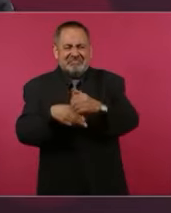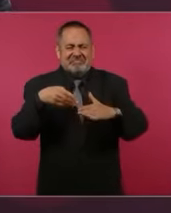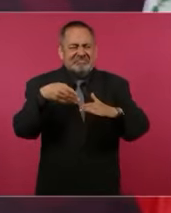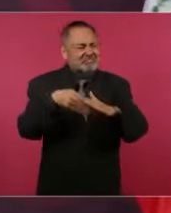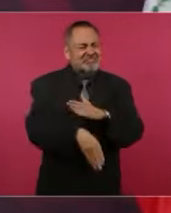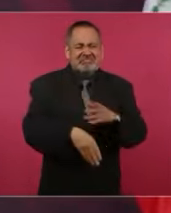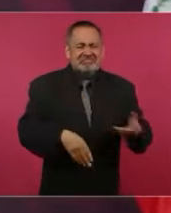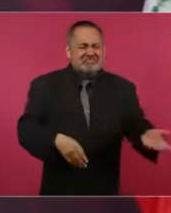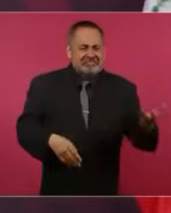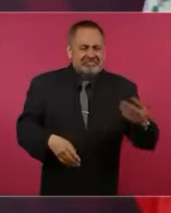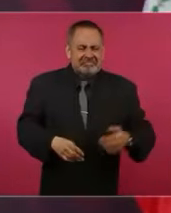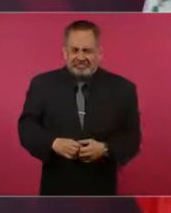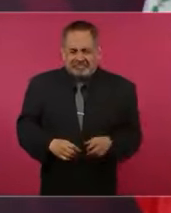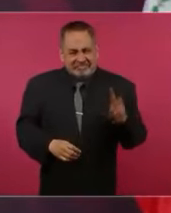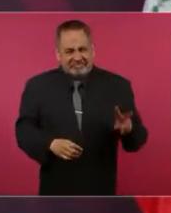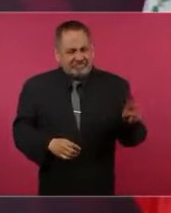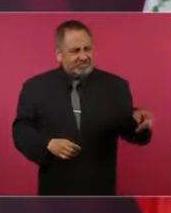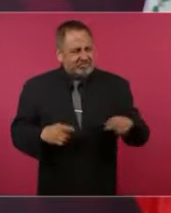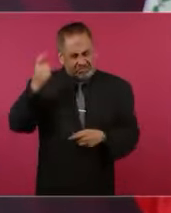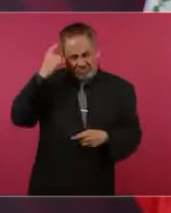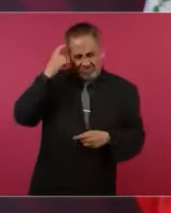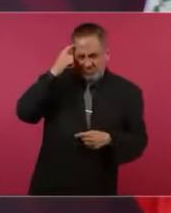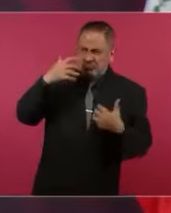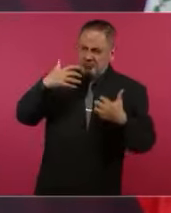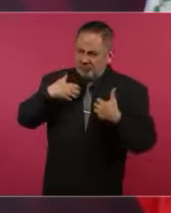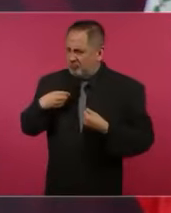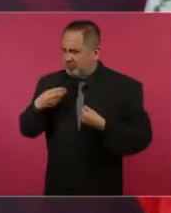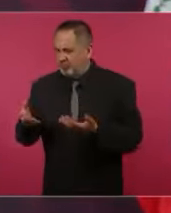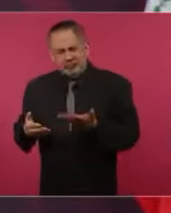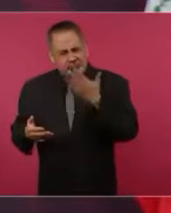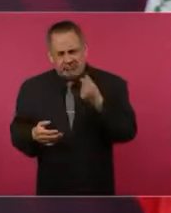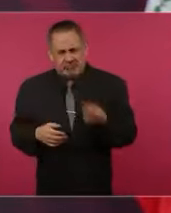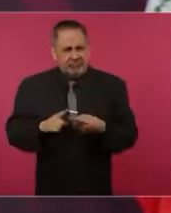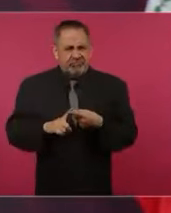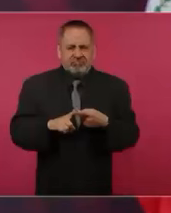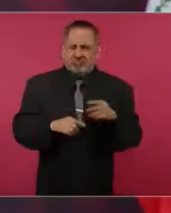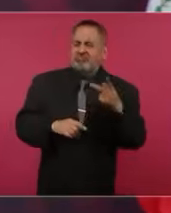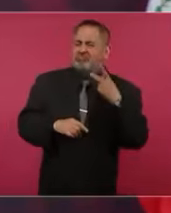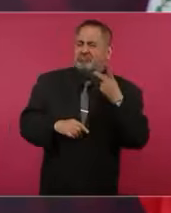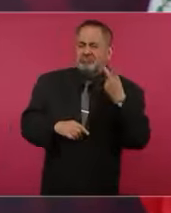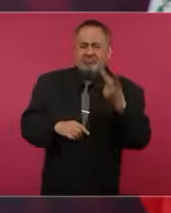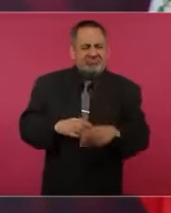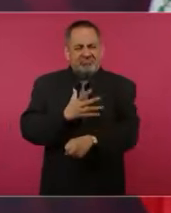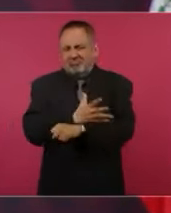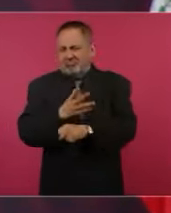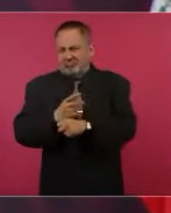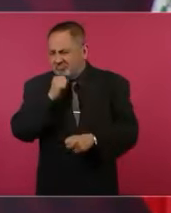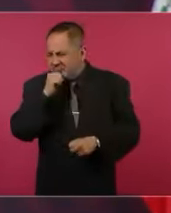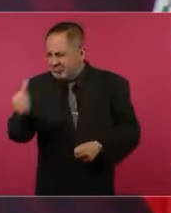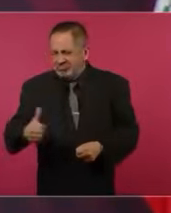sino deshonestidad intelectual, deshonestidad política.